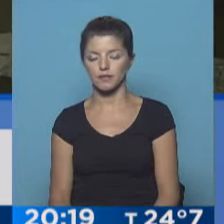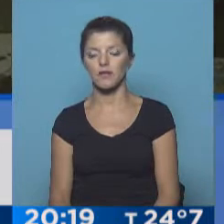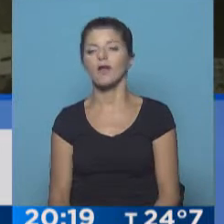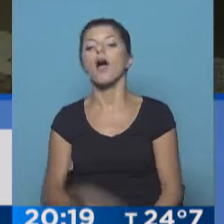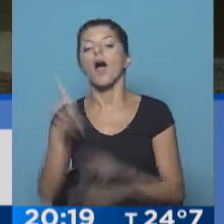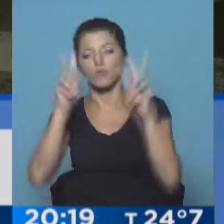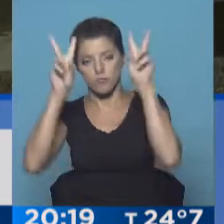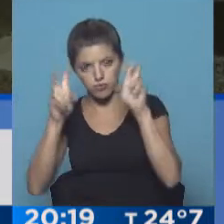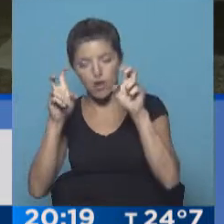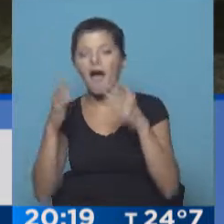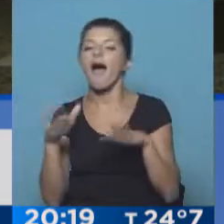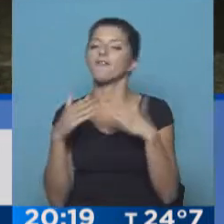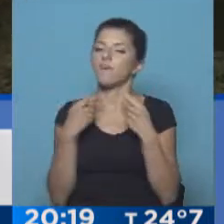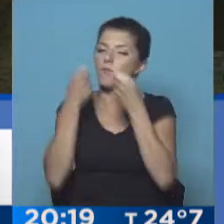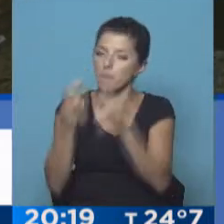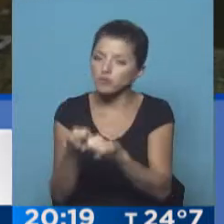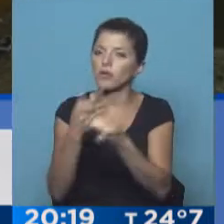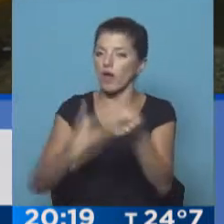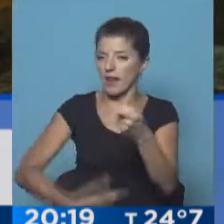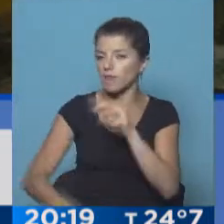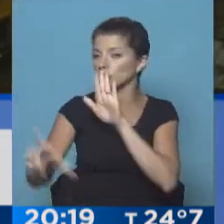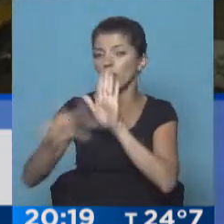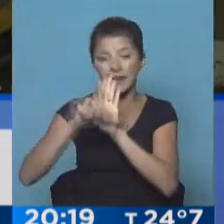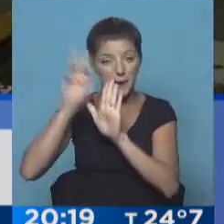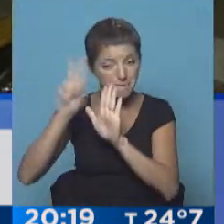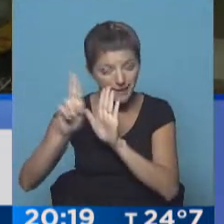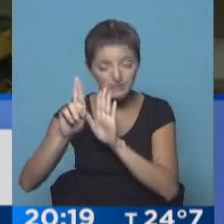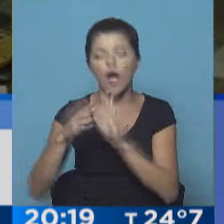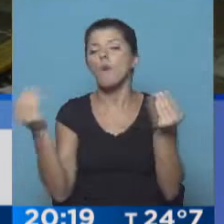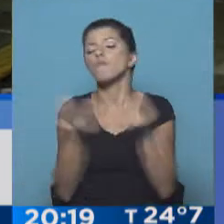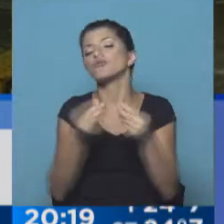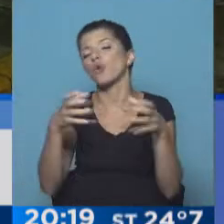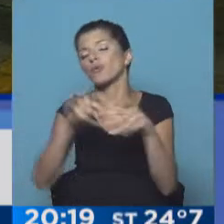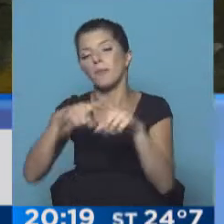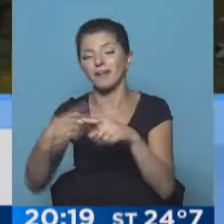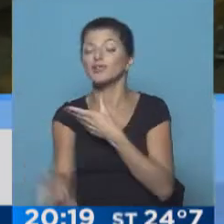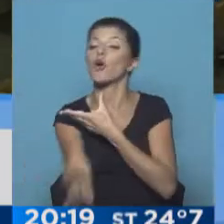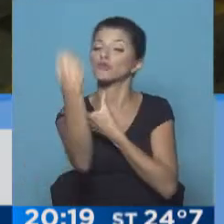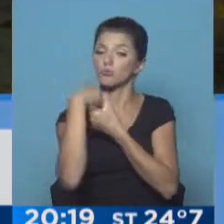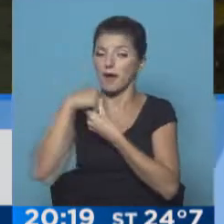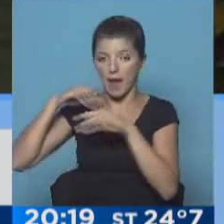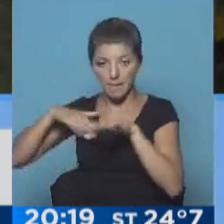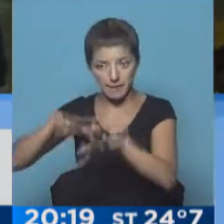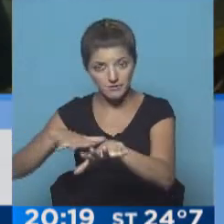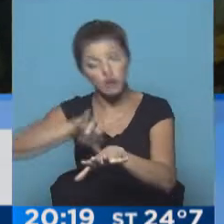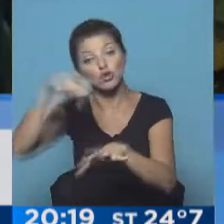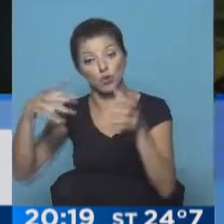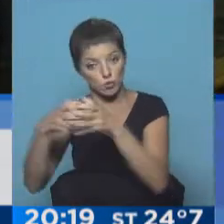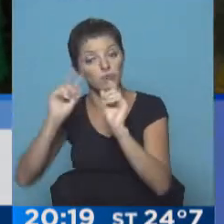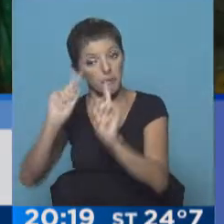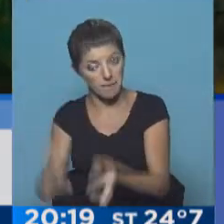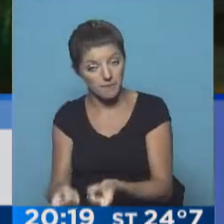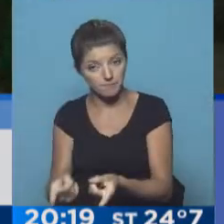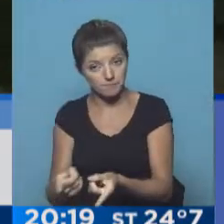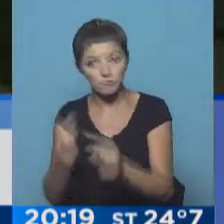aborto legal, en fin, diversas organizaciones políticas se sumaron a esta marcha y otras organizaciones como así